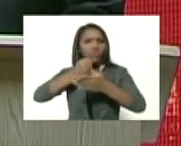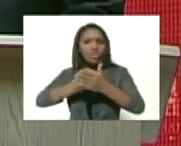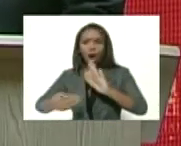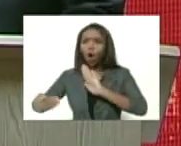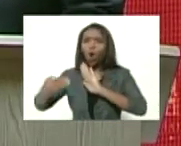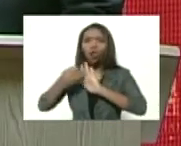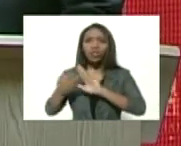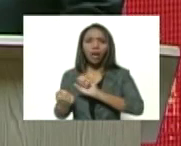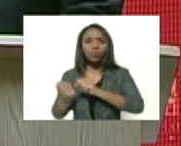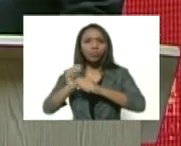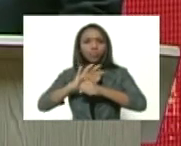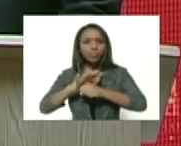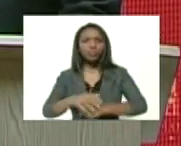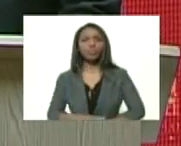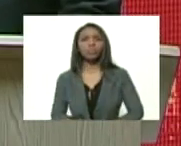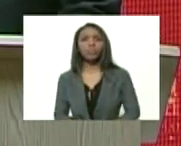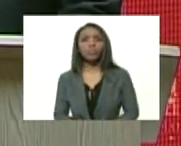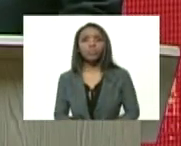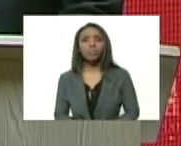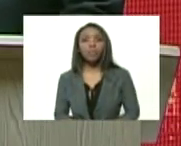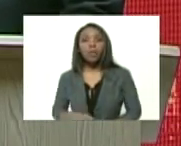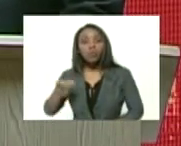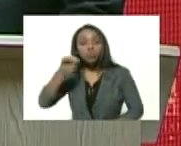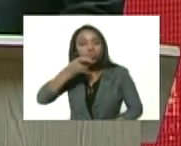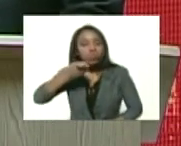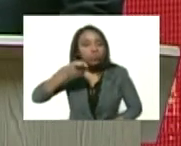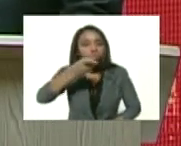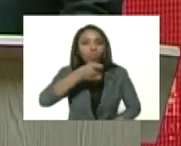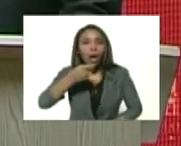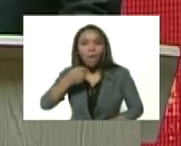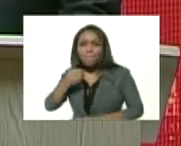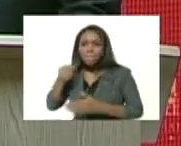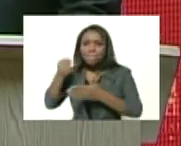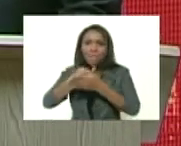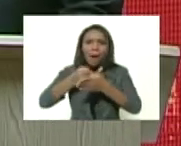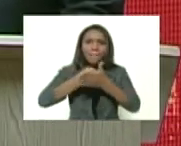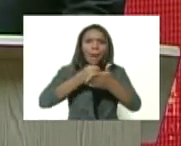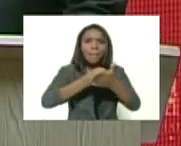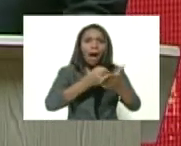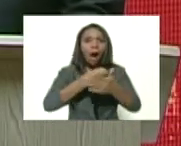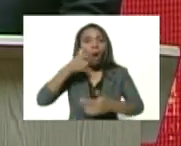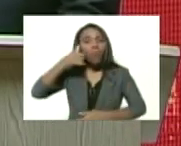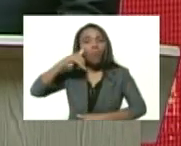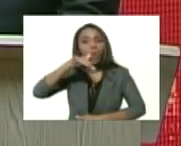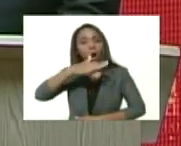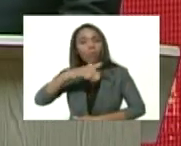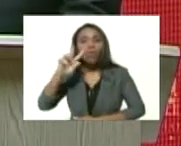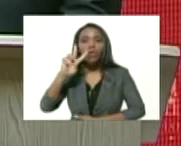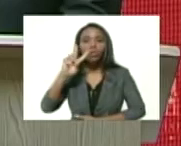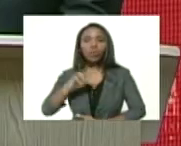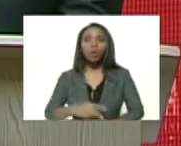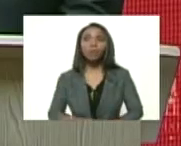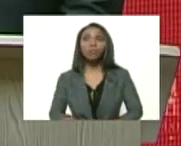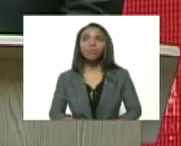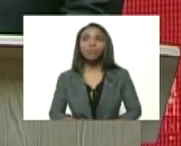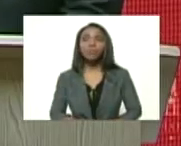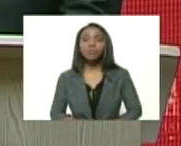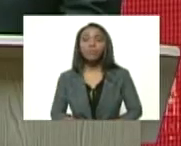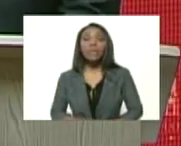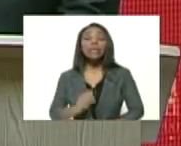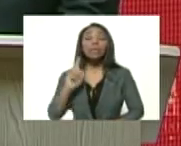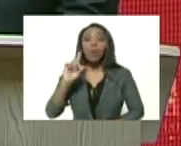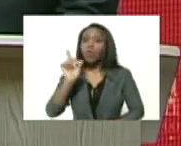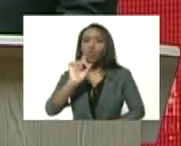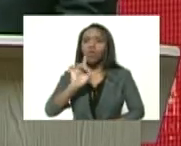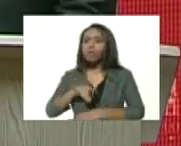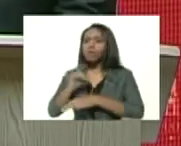el COVID-19, se busca atacar al pueblo de Venezuela. Incluso no deja de